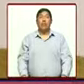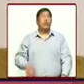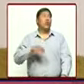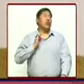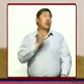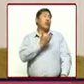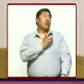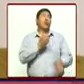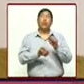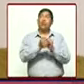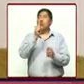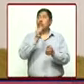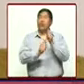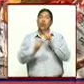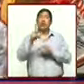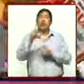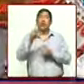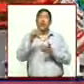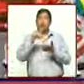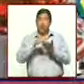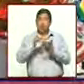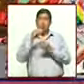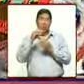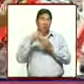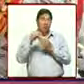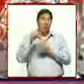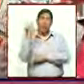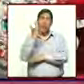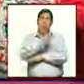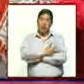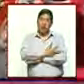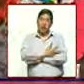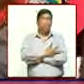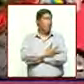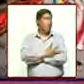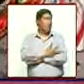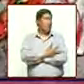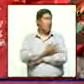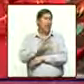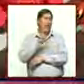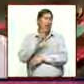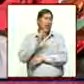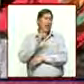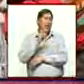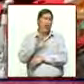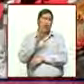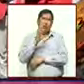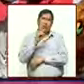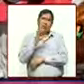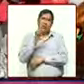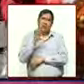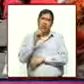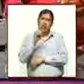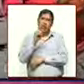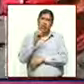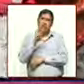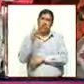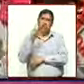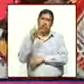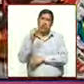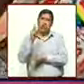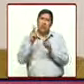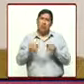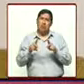Nuestras bandas cobran $20,000, pero cobran 3 días y cobran de 60, 70, 80 hasta 120 personas.